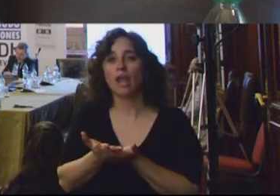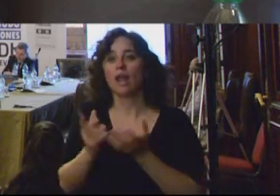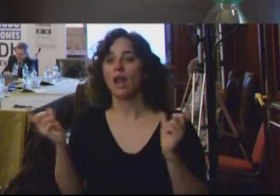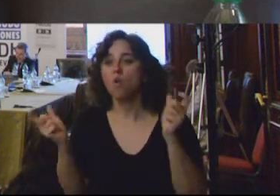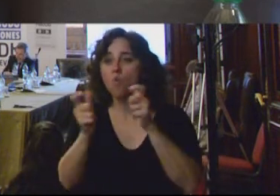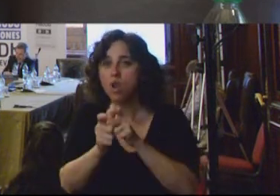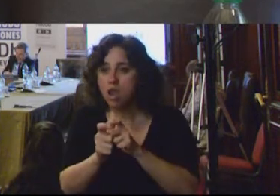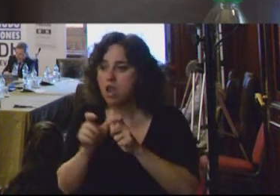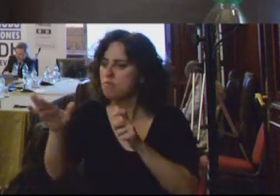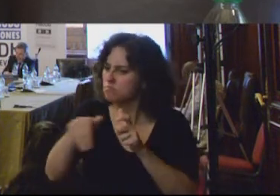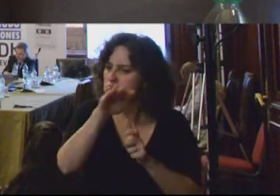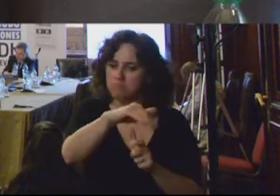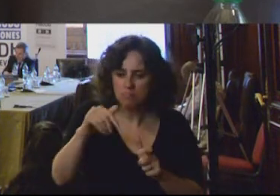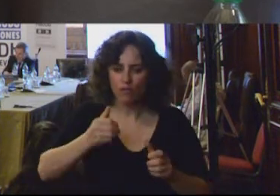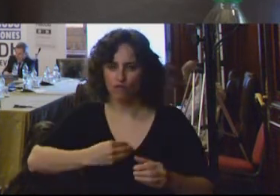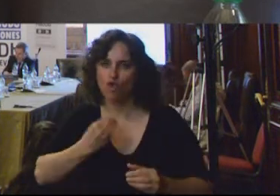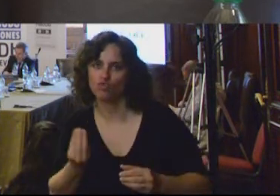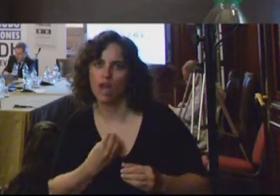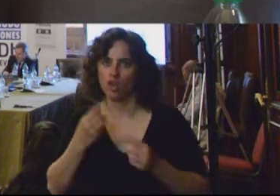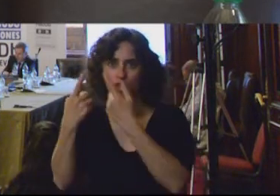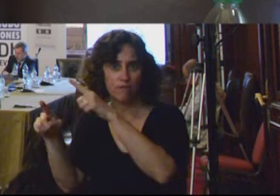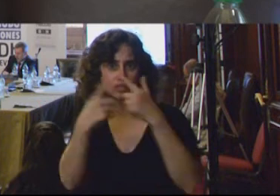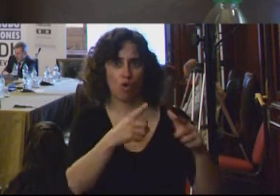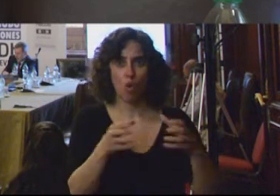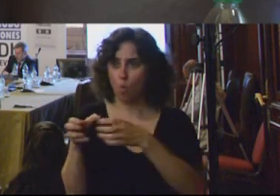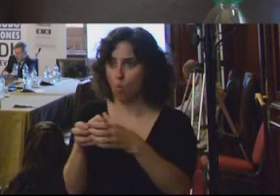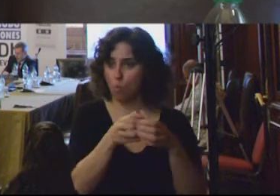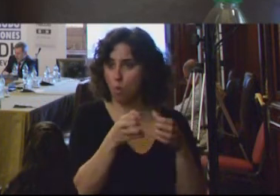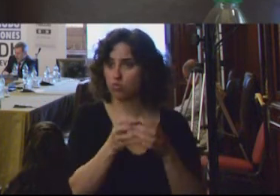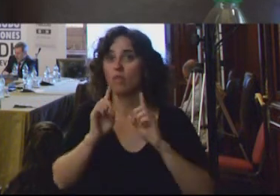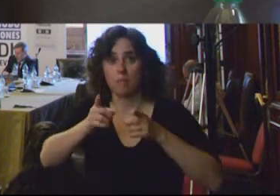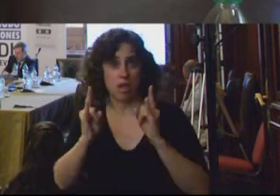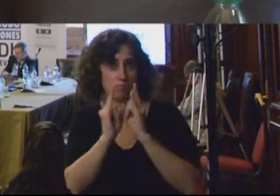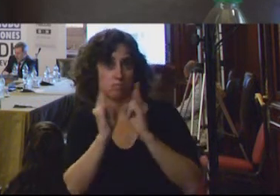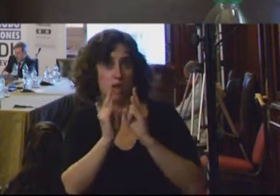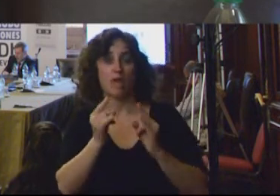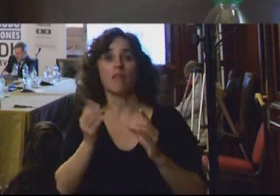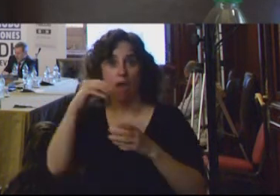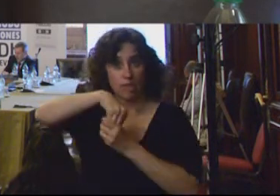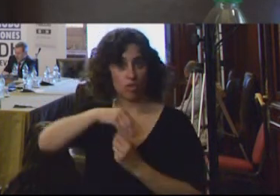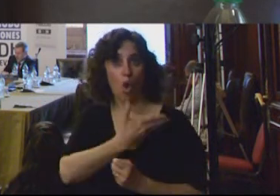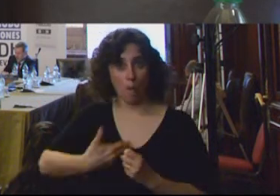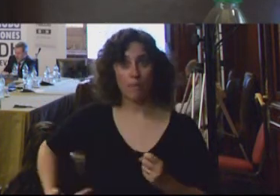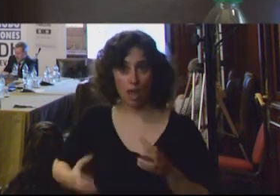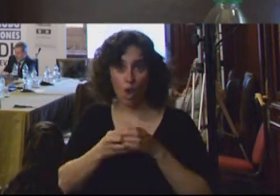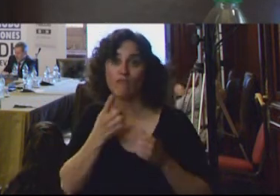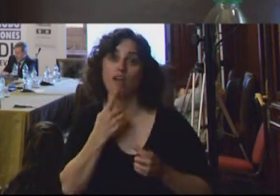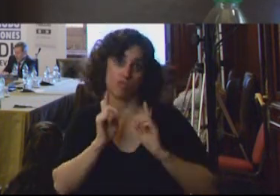reunir las voluntades de las diversas bancadas legislativas, incluyendo a legisladores del partido de gobierno, esto cabe